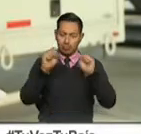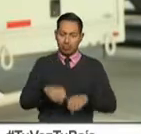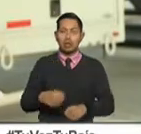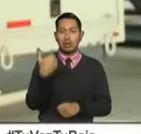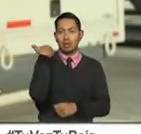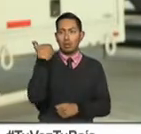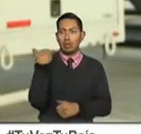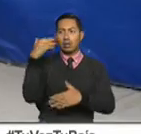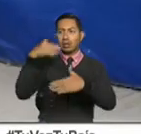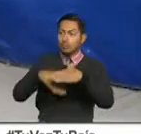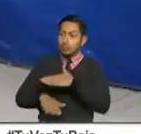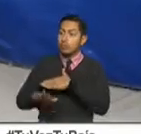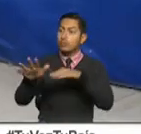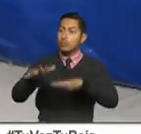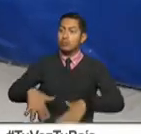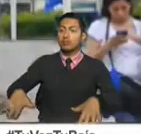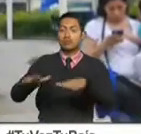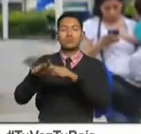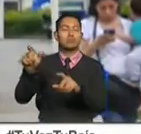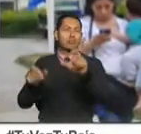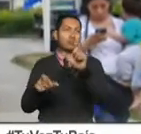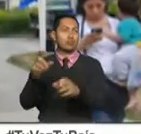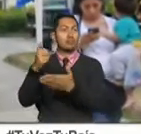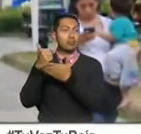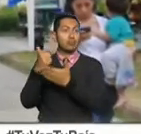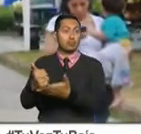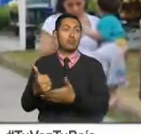poder ingresar a los pacientes.